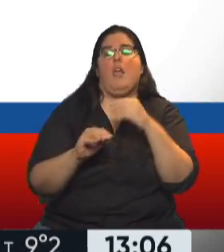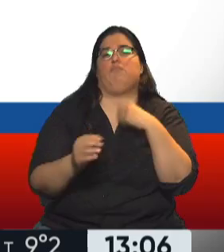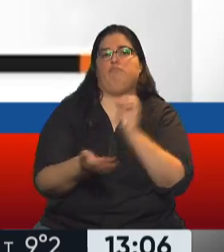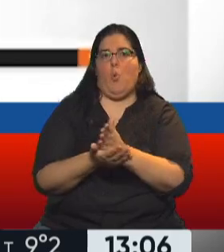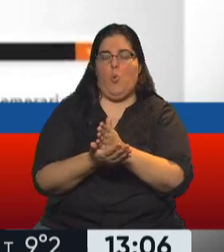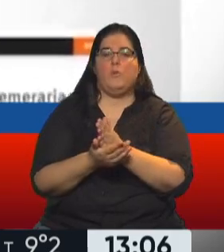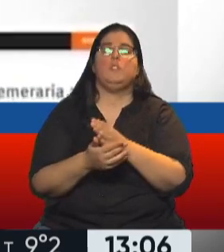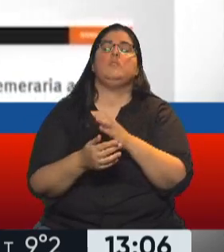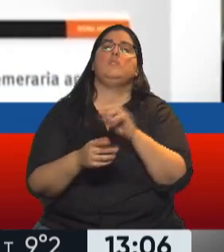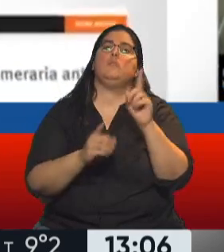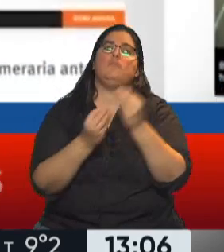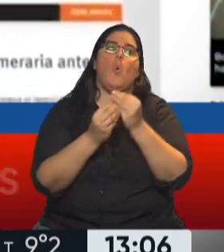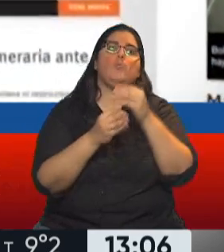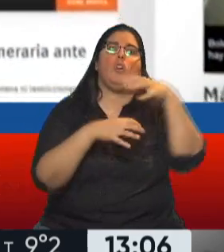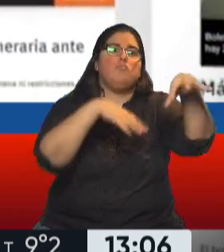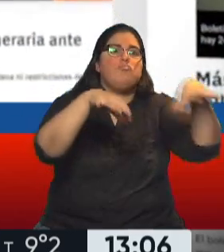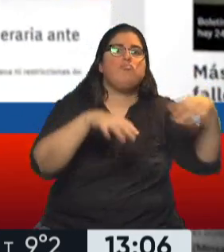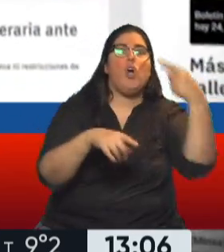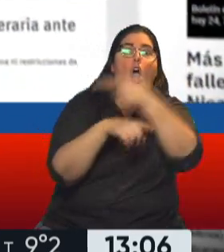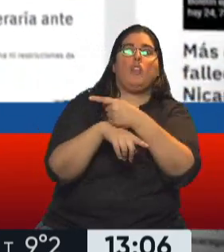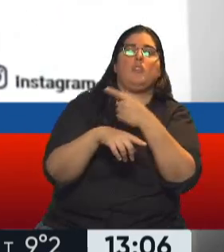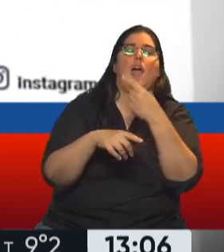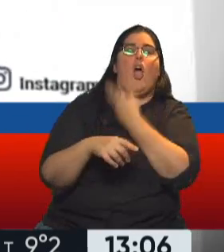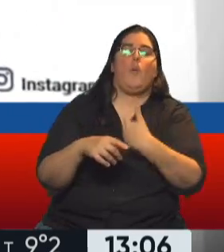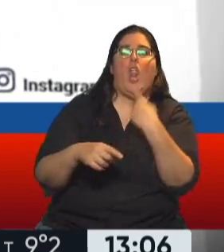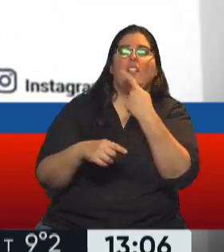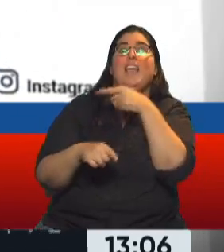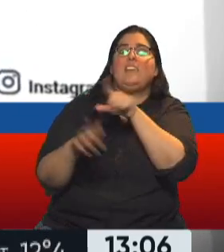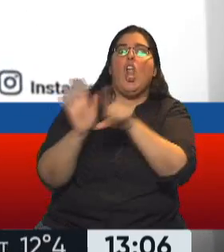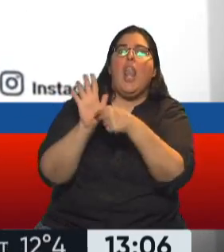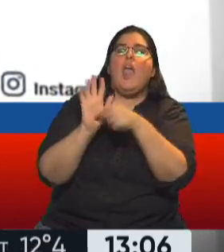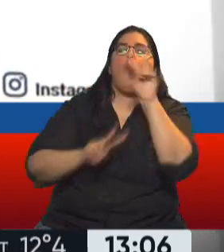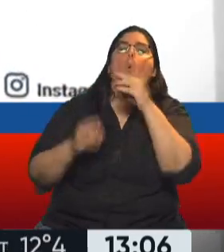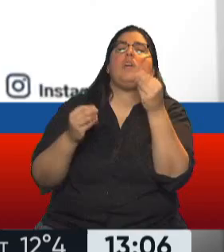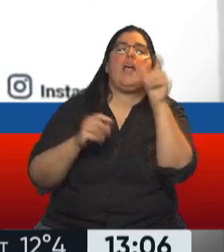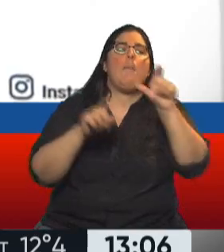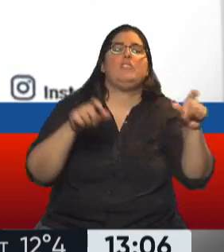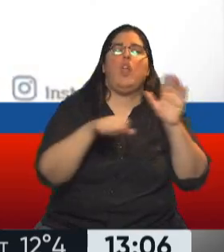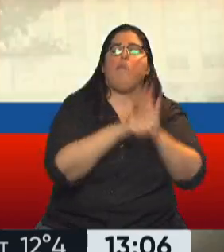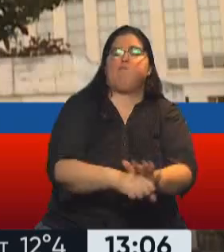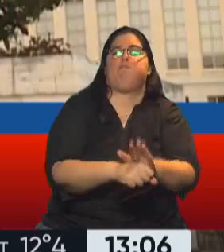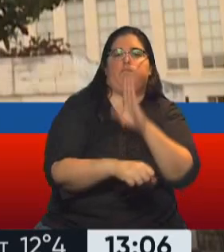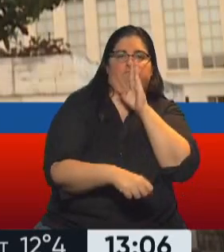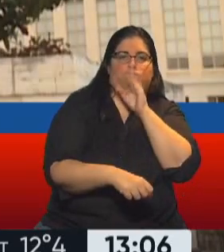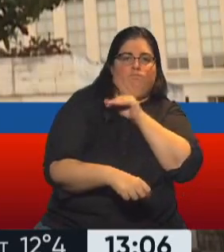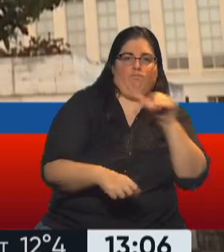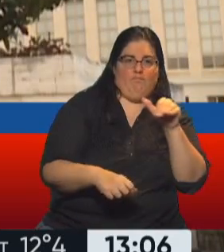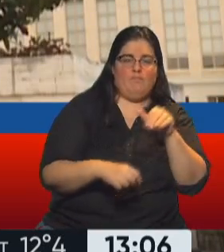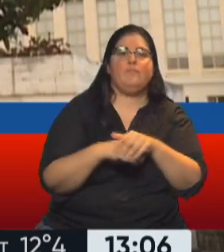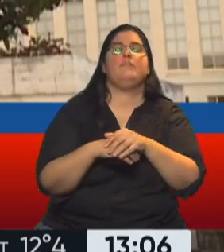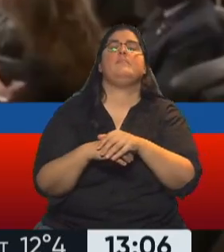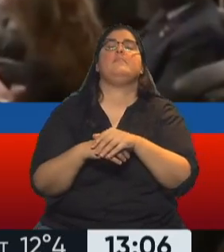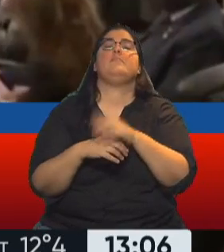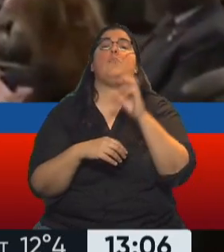el gobierno alertan que esta ley busca acallar y penalizar la libertad de expresión. La ONU y